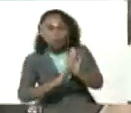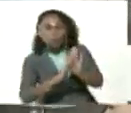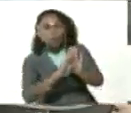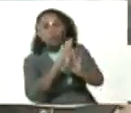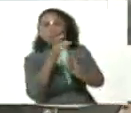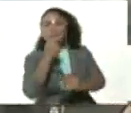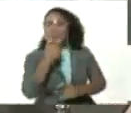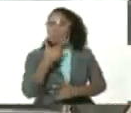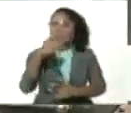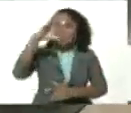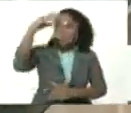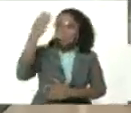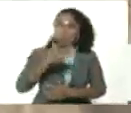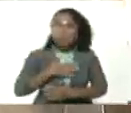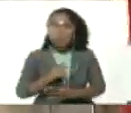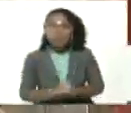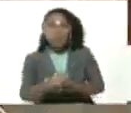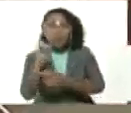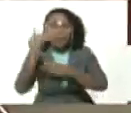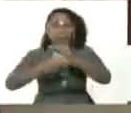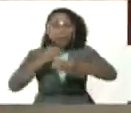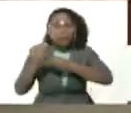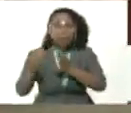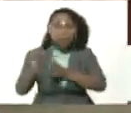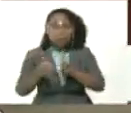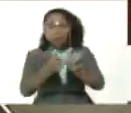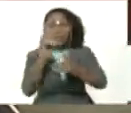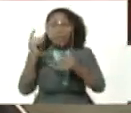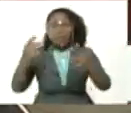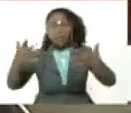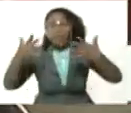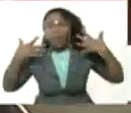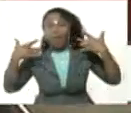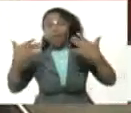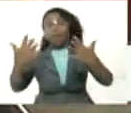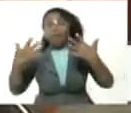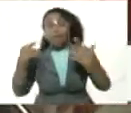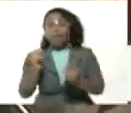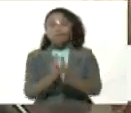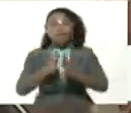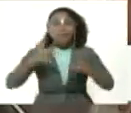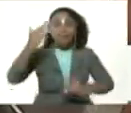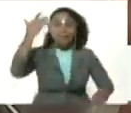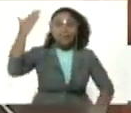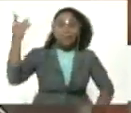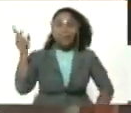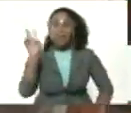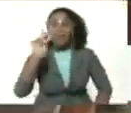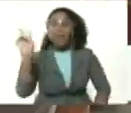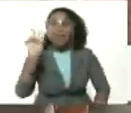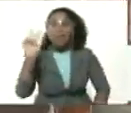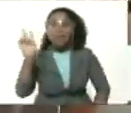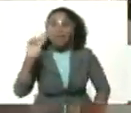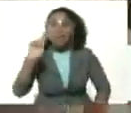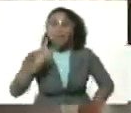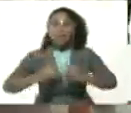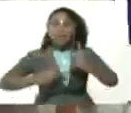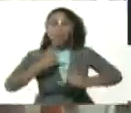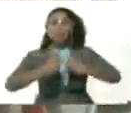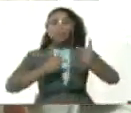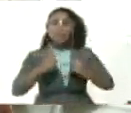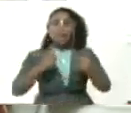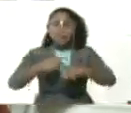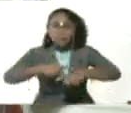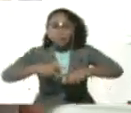mío. Este tostador es por conducción y aquel es por aire. Dos tecnologías diferentes. El gran sueño de una Venezuela productiva,